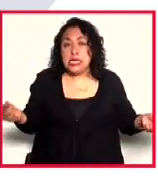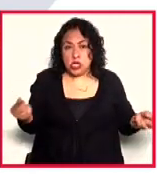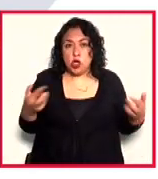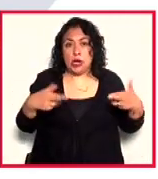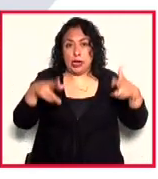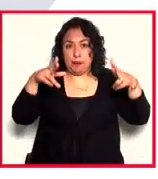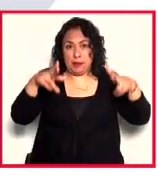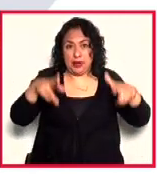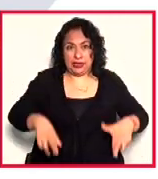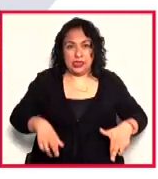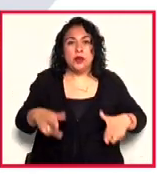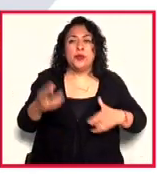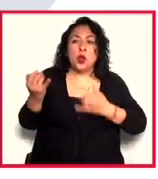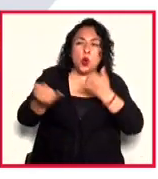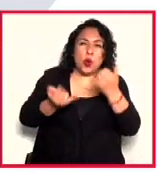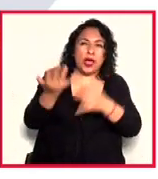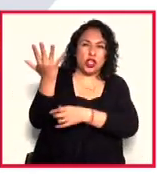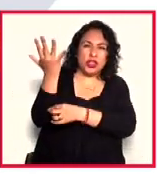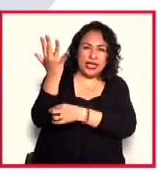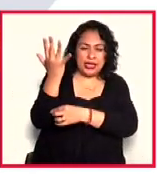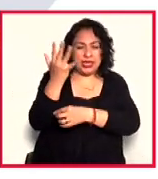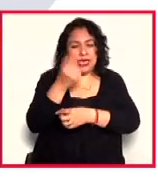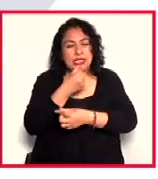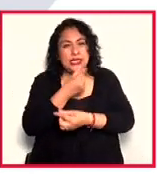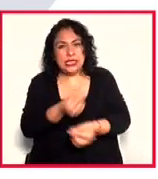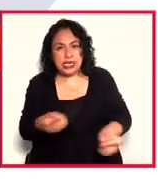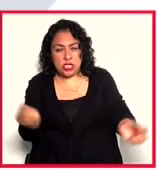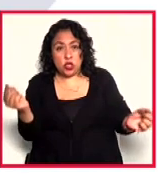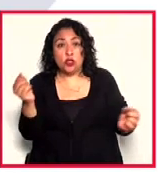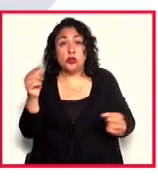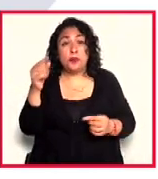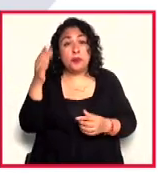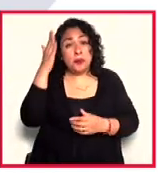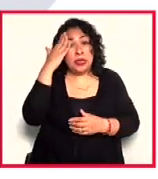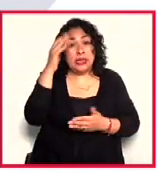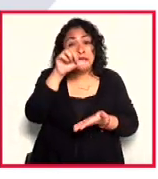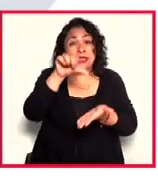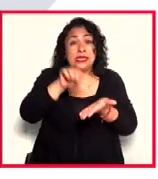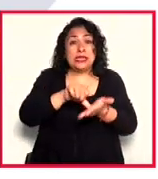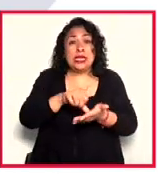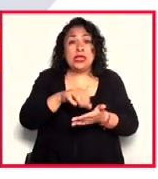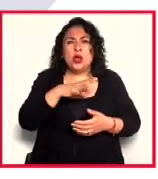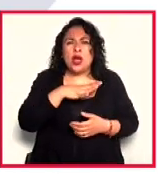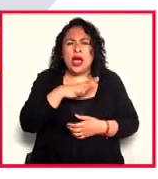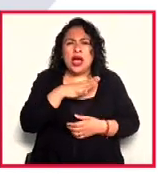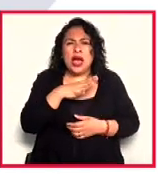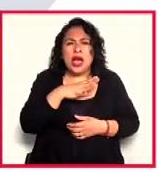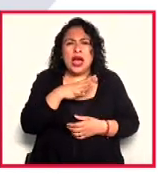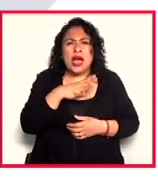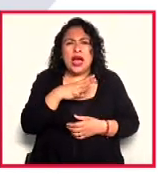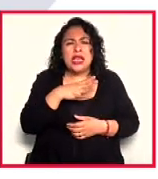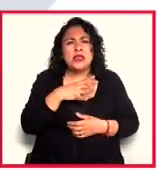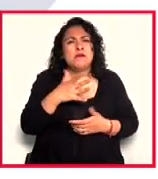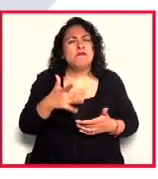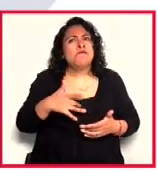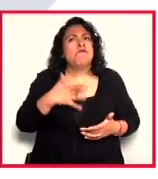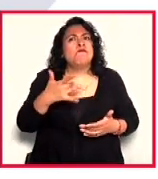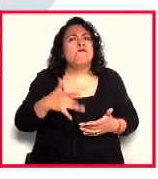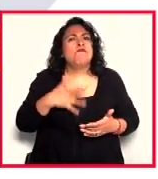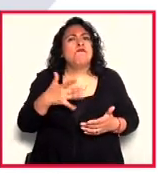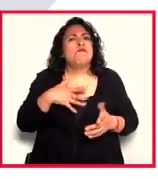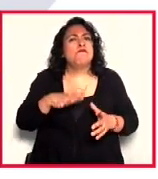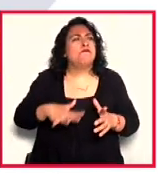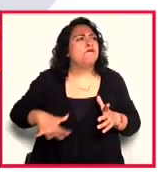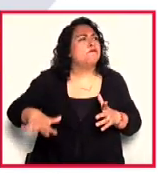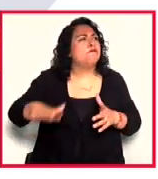juego con los títeres y los niños. Y en el centro tenemos un dosel. esta sensación de el espacio